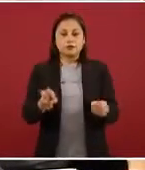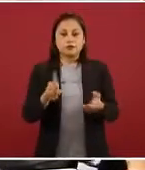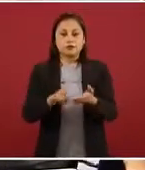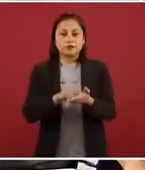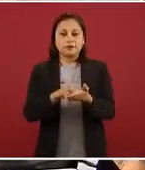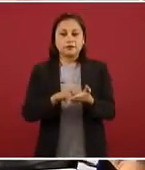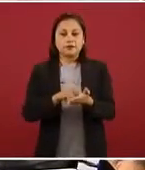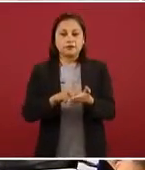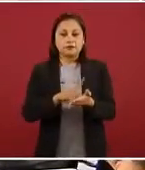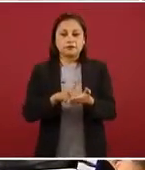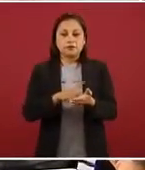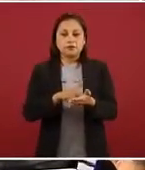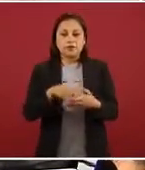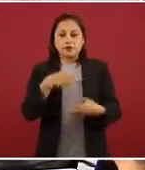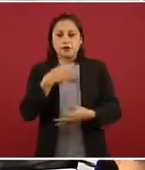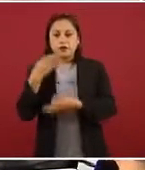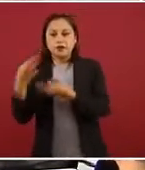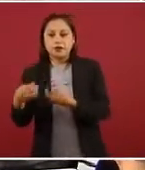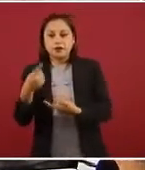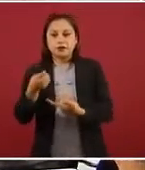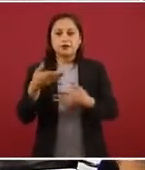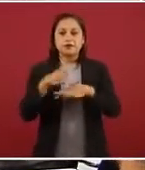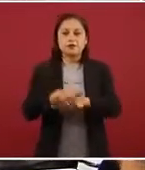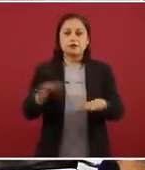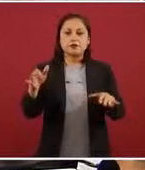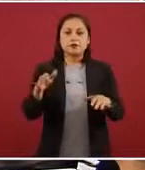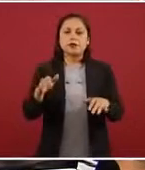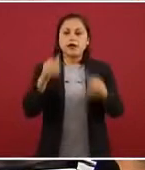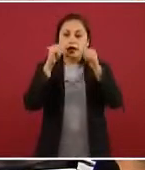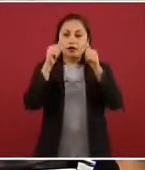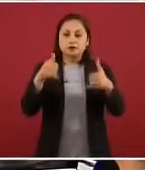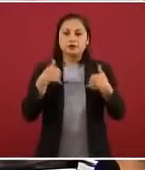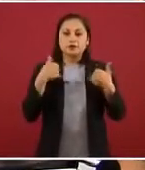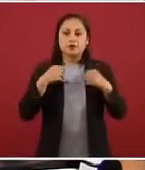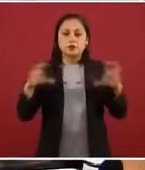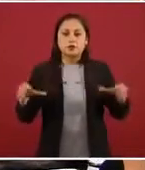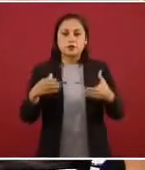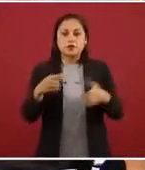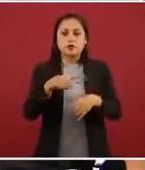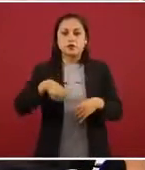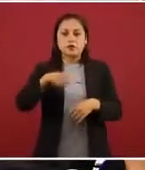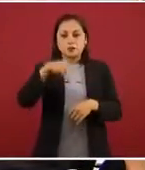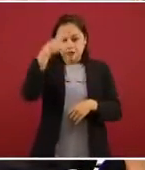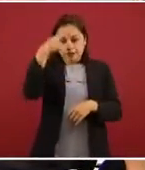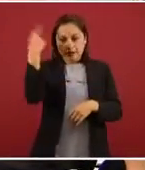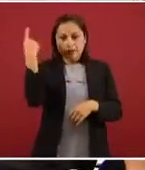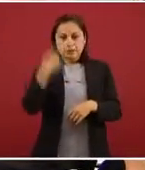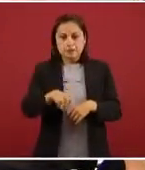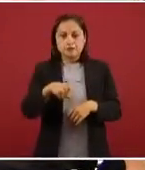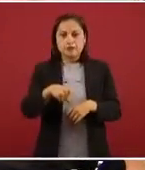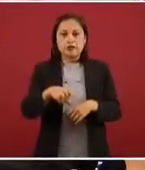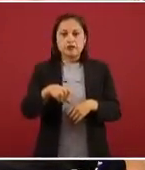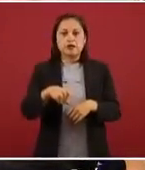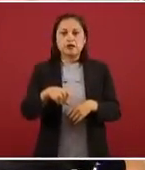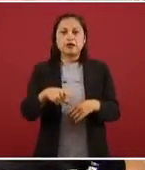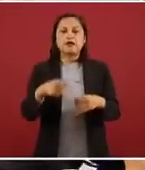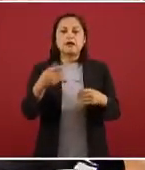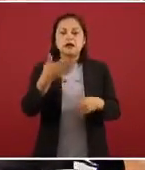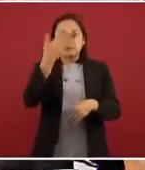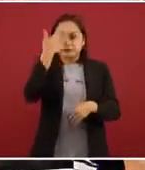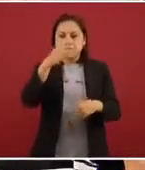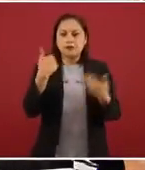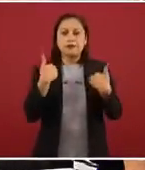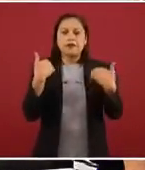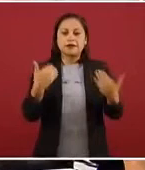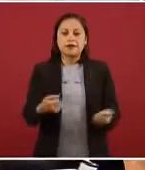enfocada básicamente a los jóvenes, para orientar sobre el tremendo daño que causan